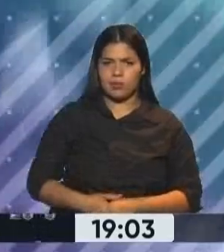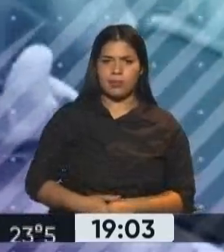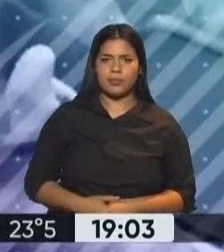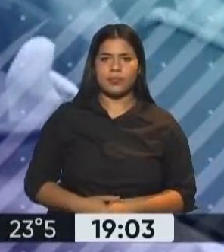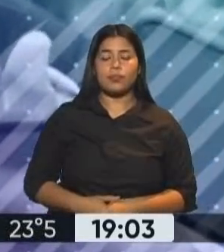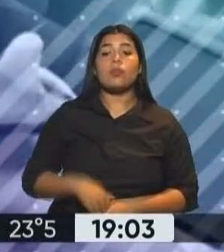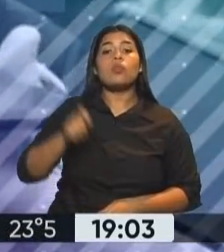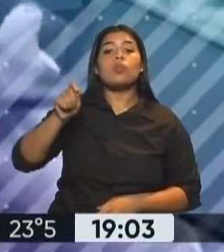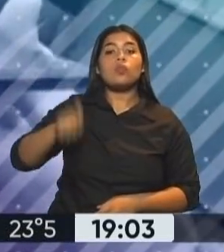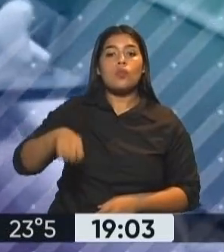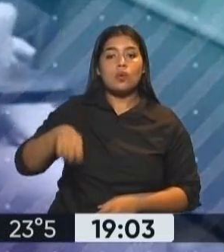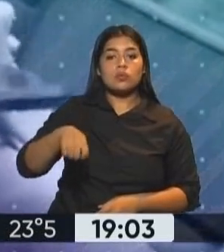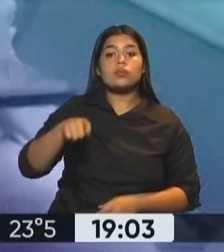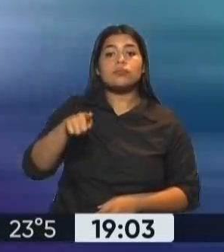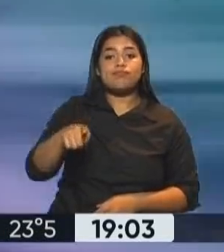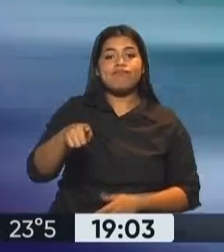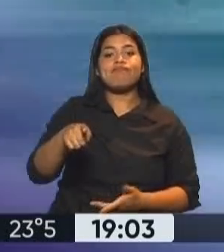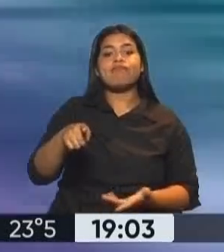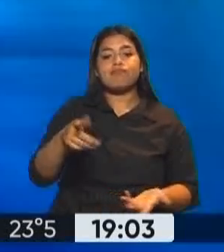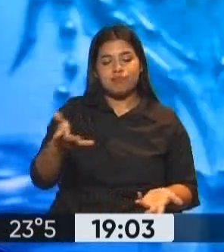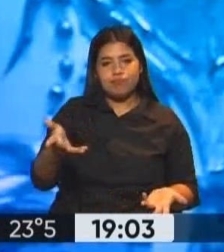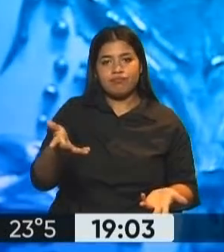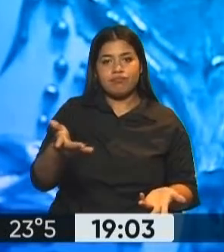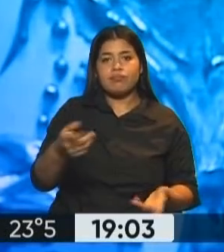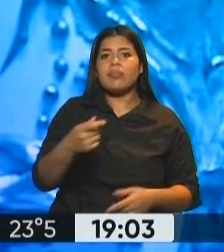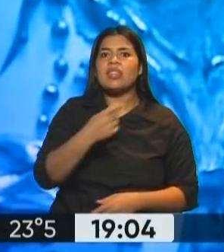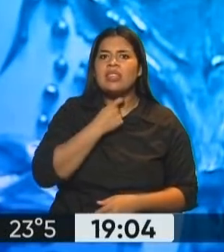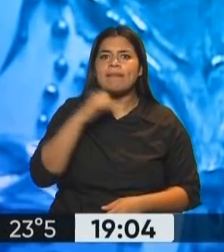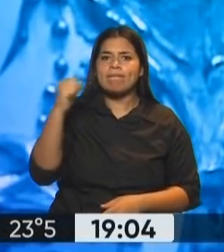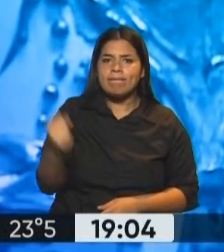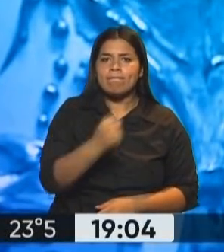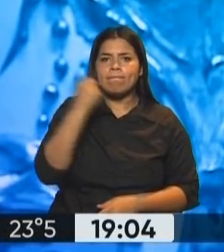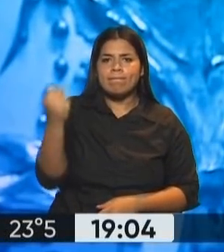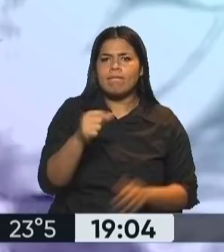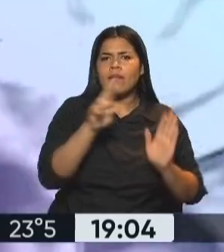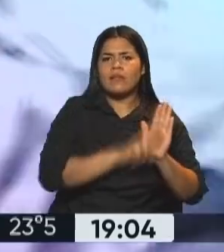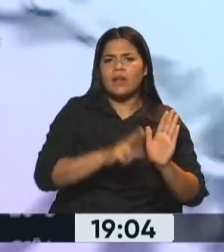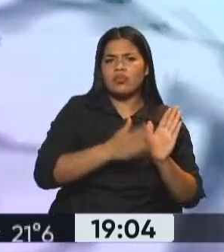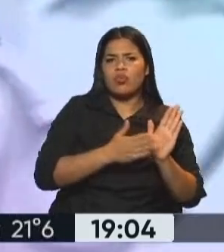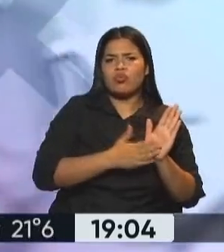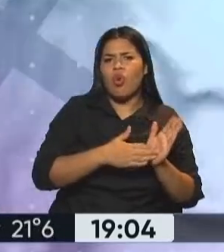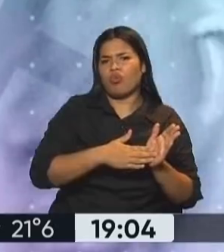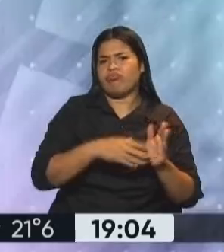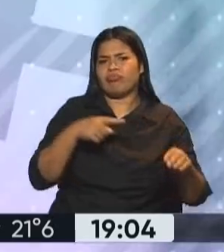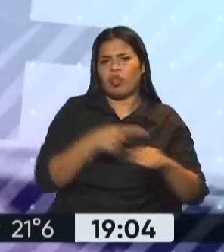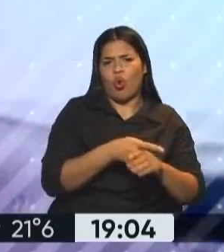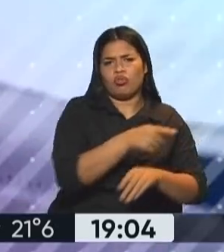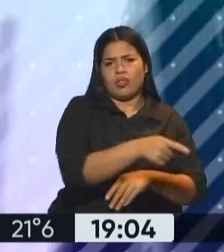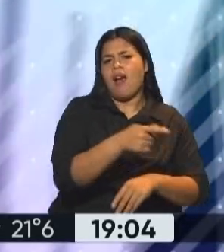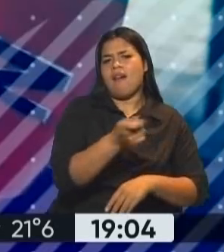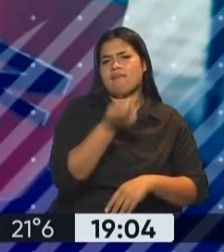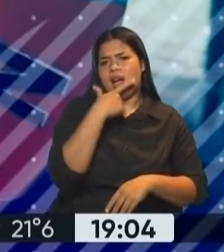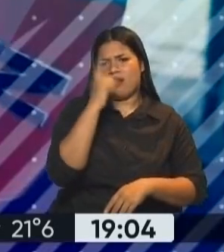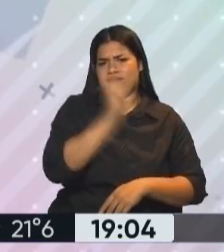El juez está urgido en sacar la resolución absolutamente absurda de procesamiento contra Macri antes del 14 de